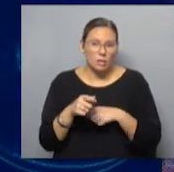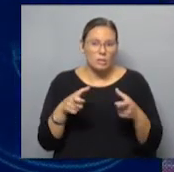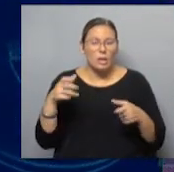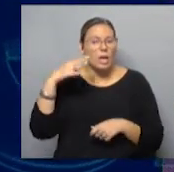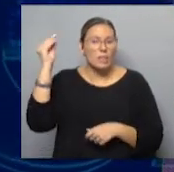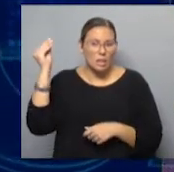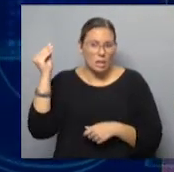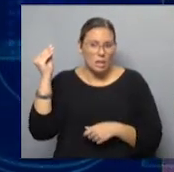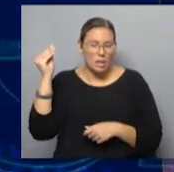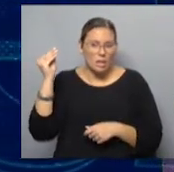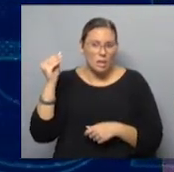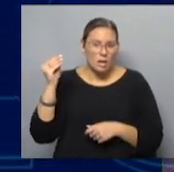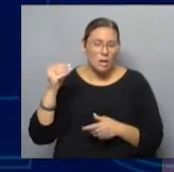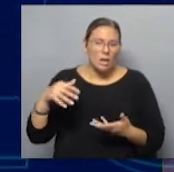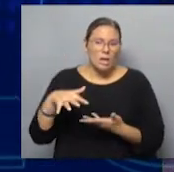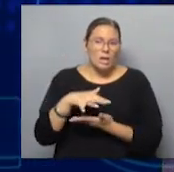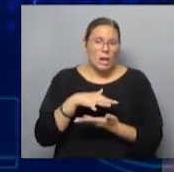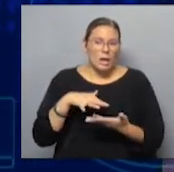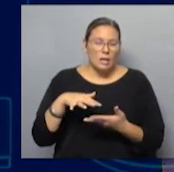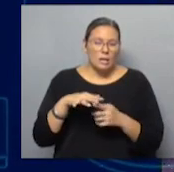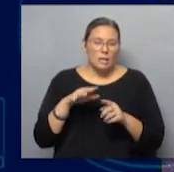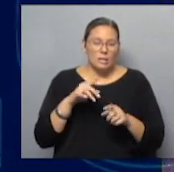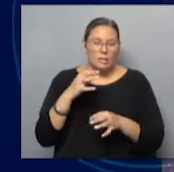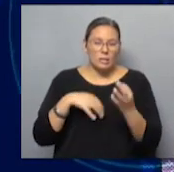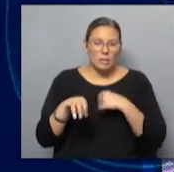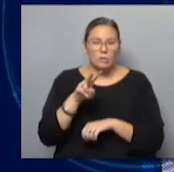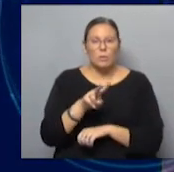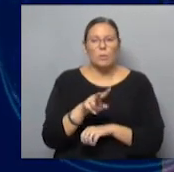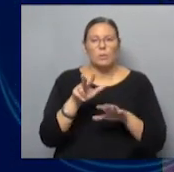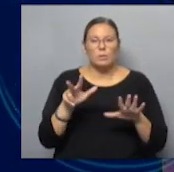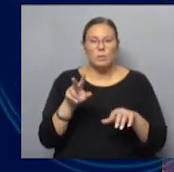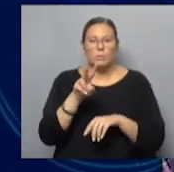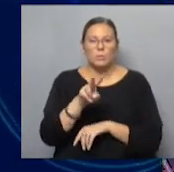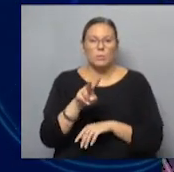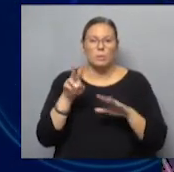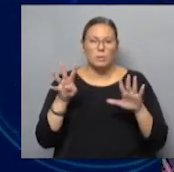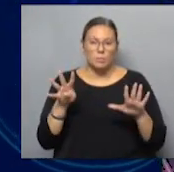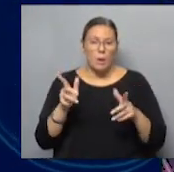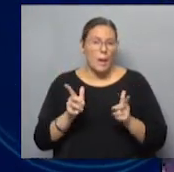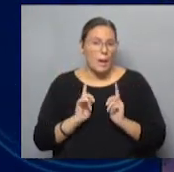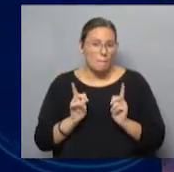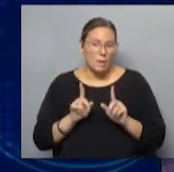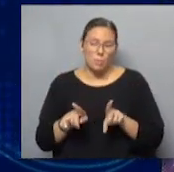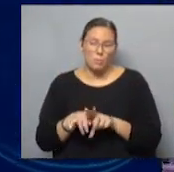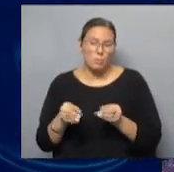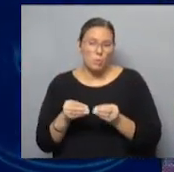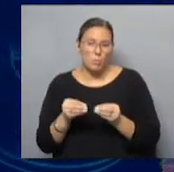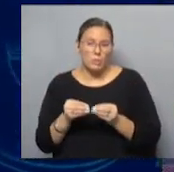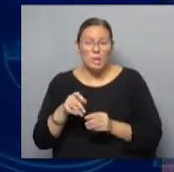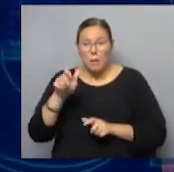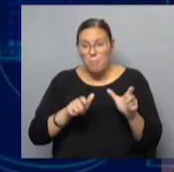Ticantel, en la sala del teatro también, es el 28 y el 29, y que los esperamos, como decía Ceci, capaz que las